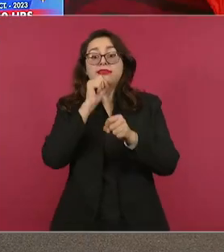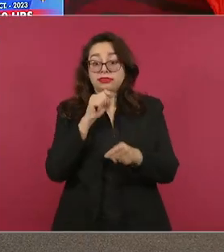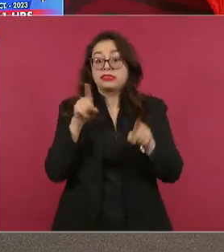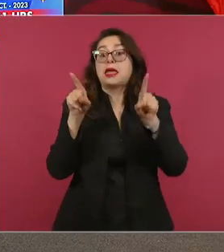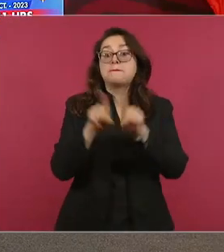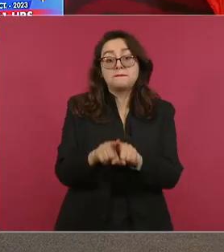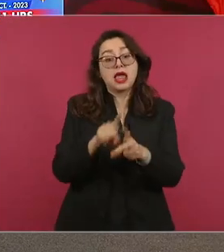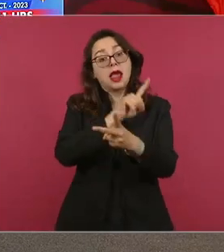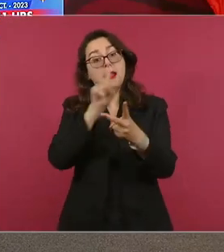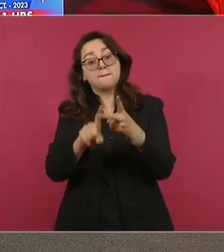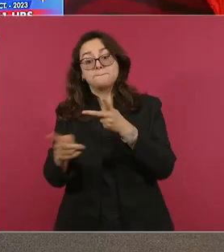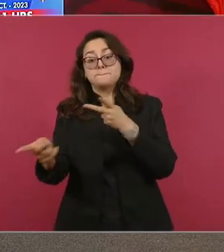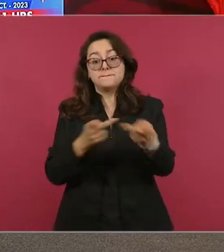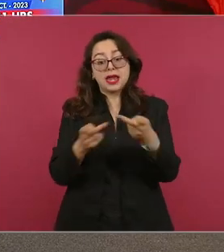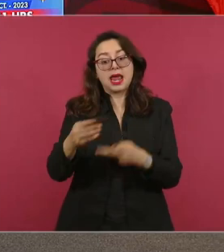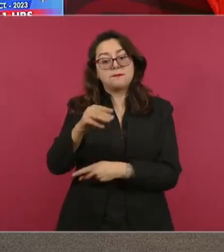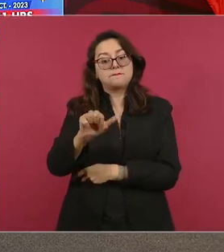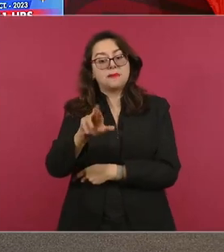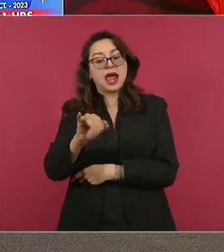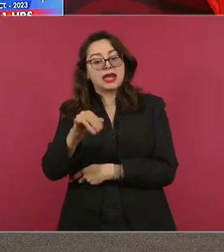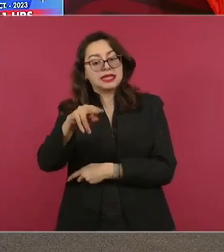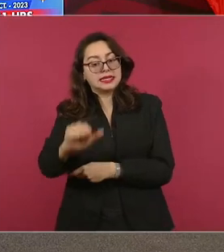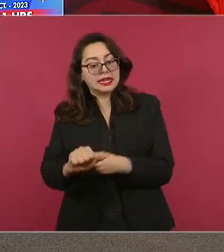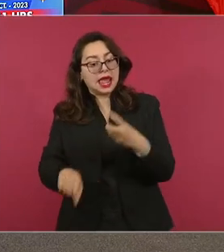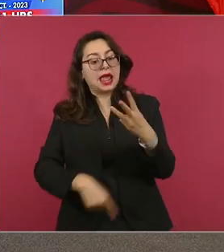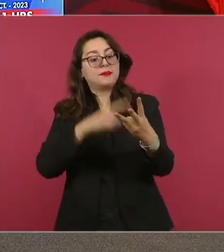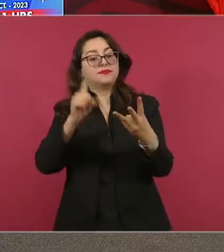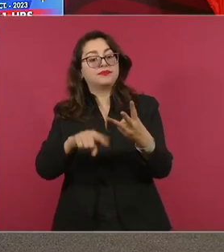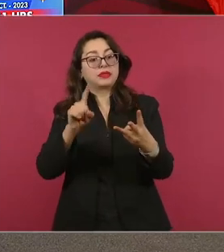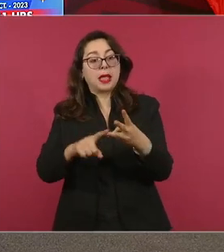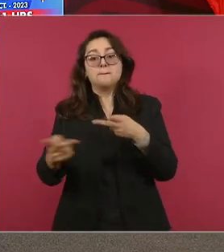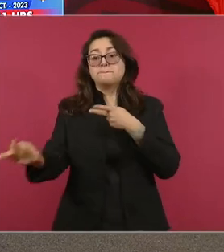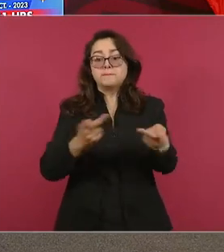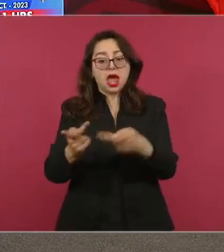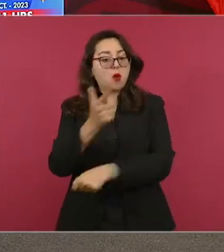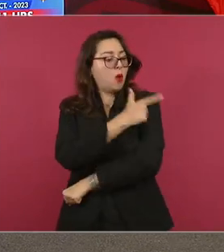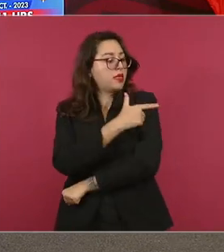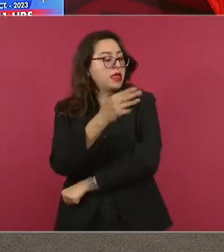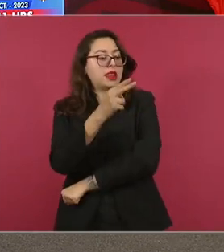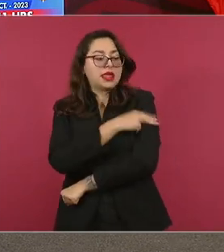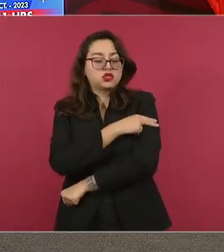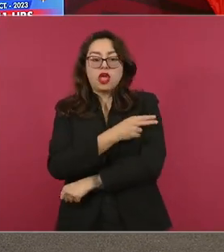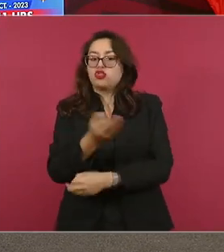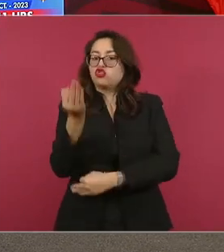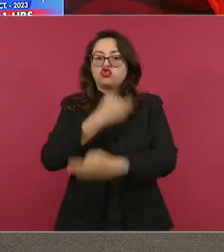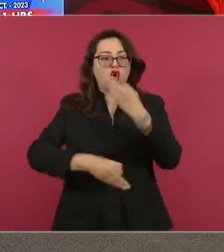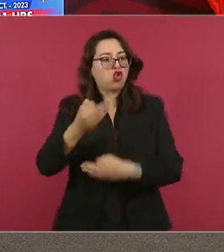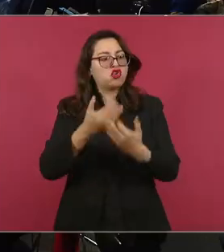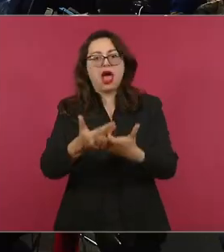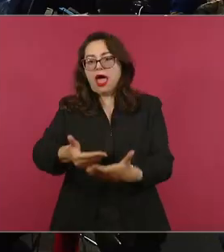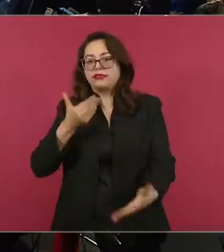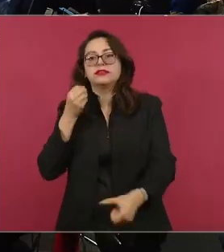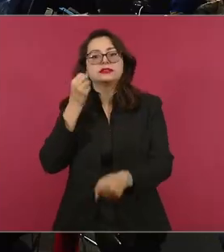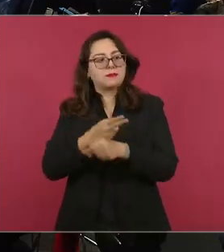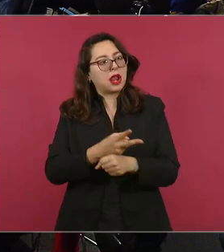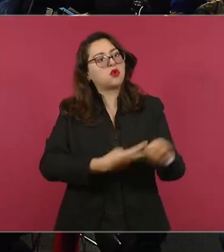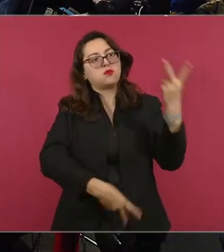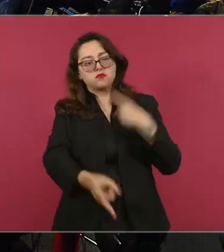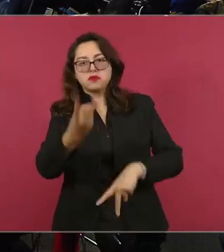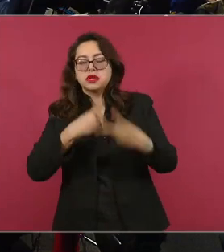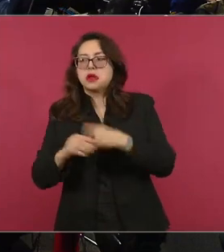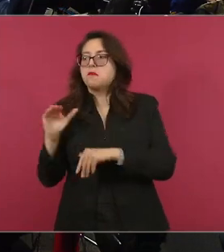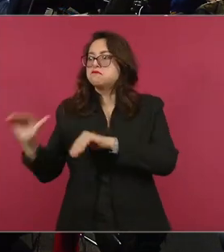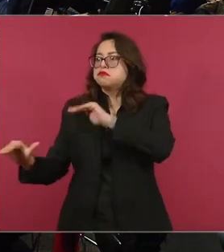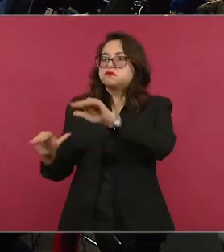parte de la Secretaría de Marina, también está el plan Guardia Nacional. Todos ellos están trabajando, están recorriendo las calles, están